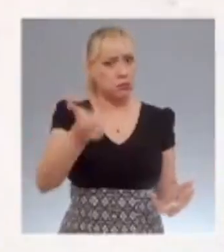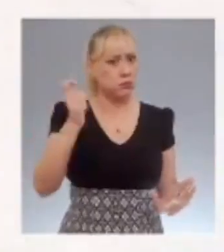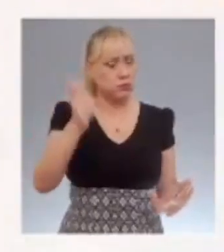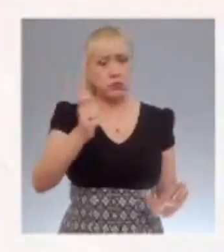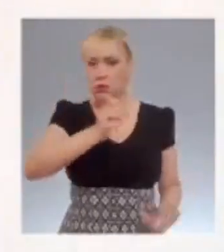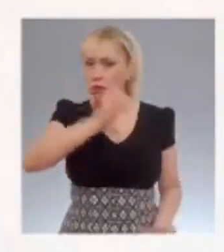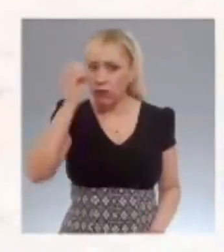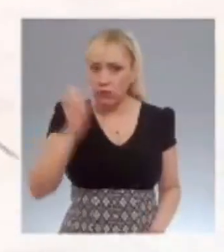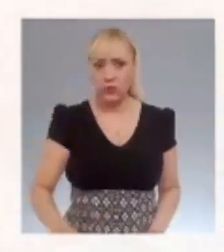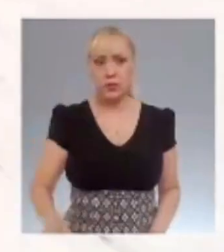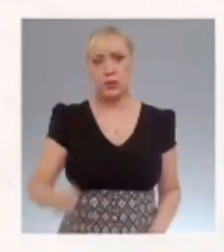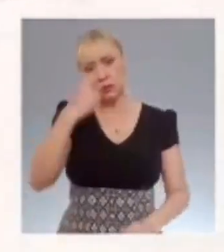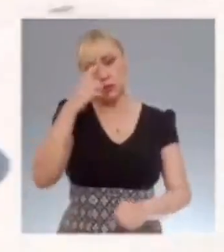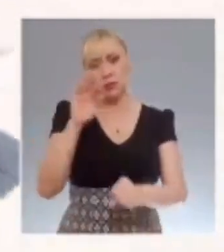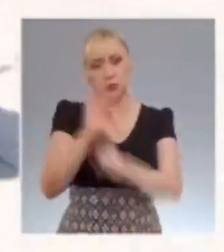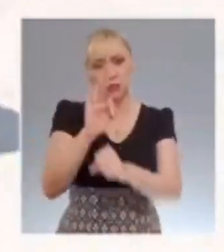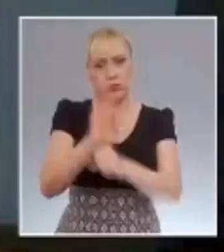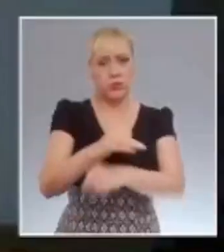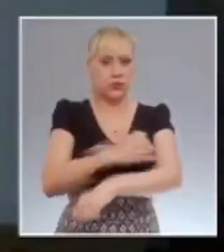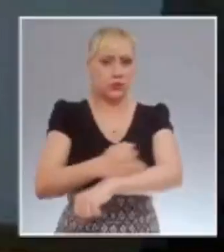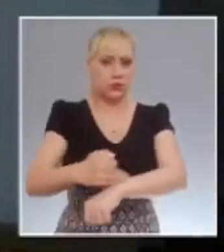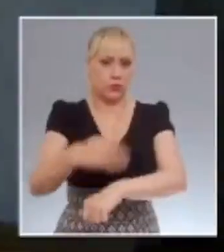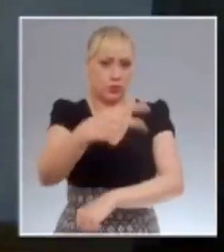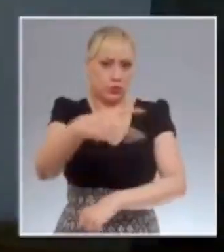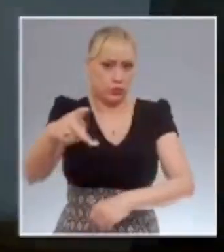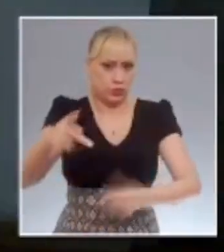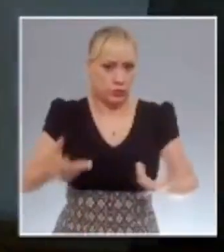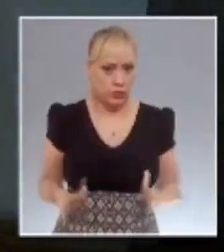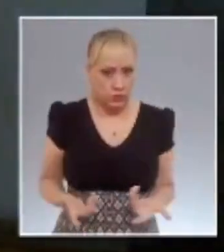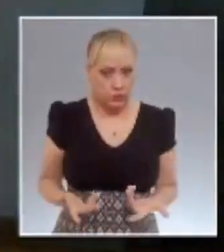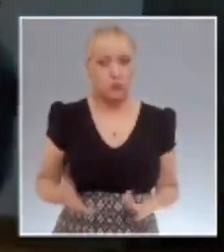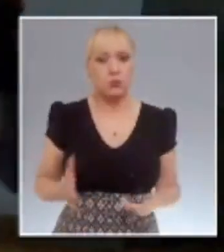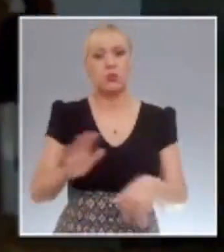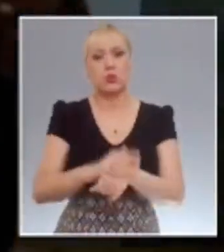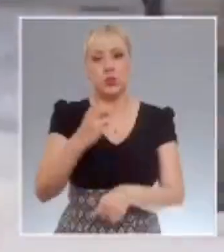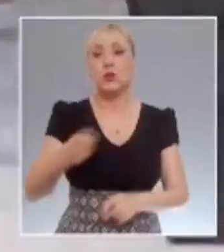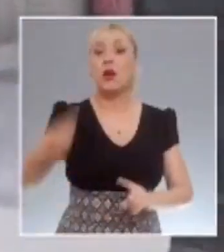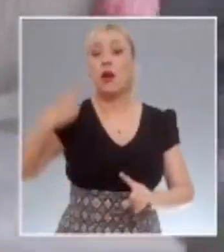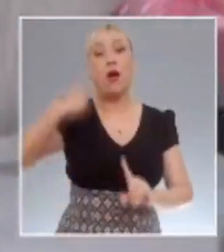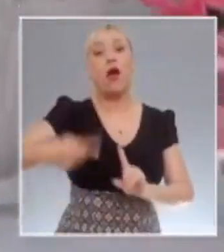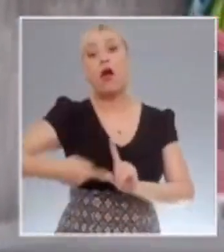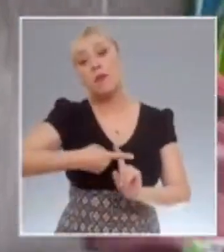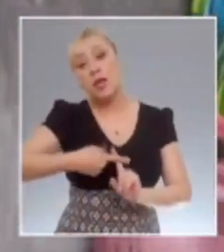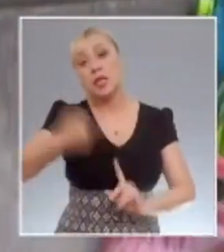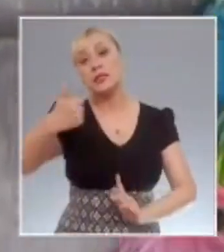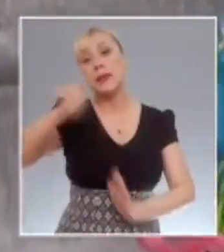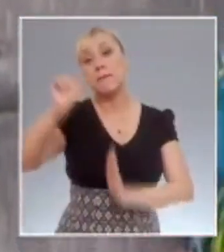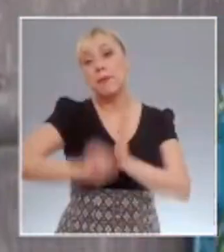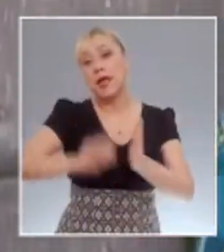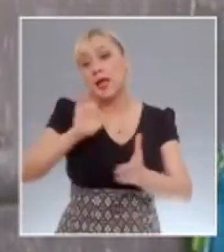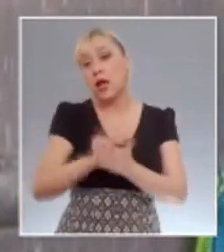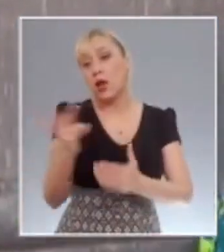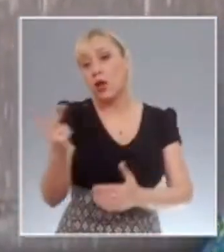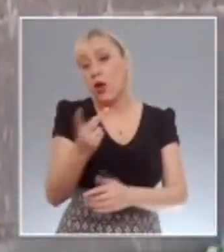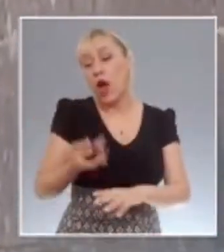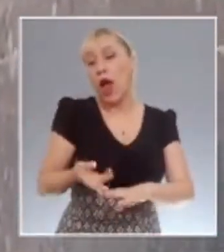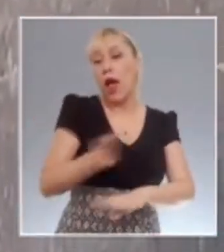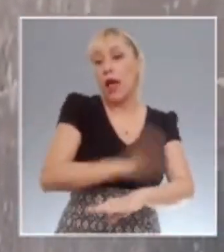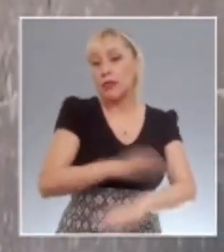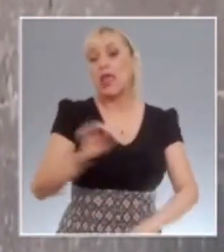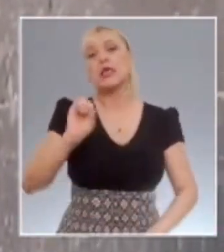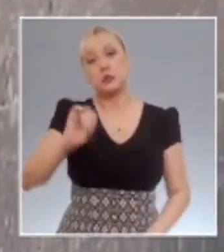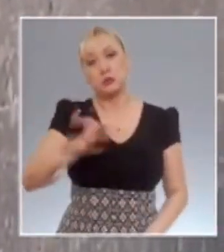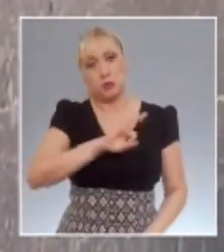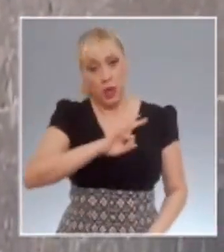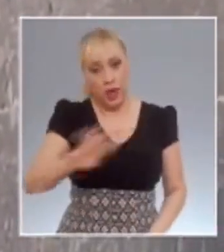de proteger a su familia. Por lo tanto, exigir requisitos injustificados, como que la muerte del cónyuge suceda